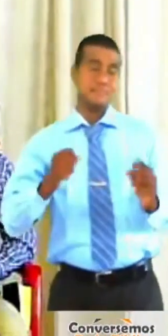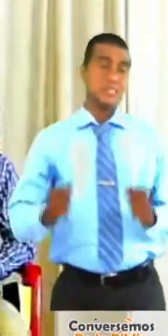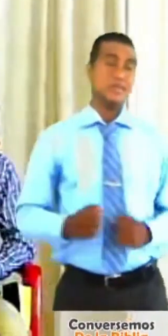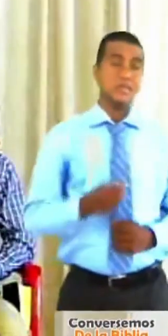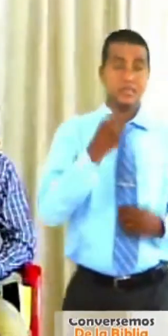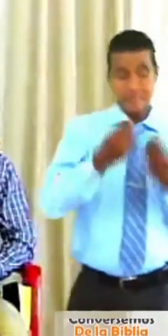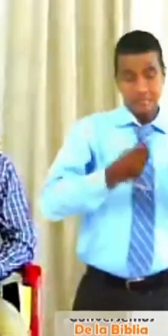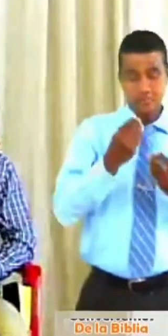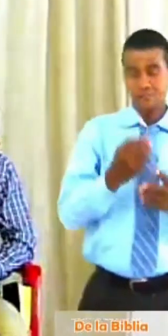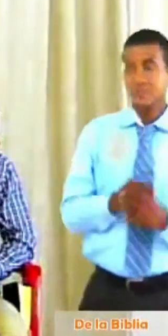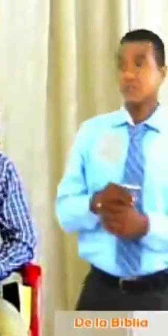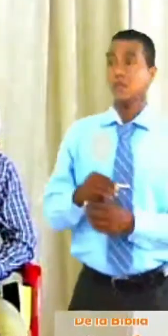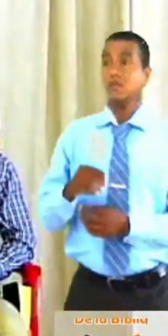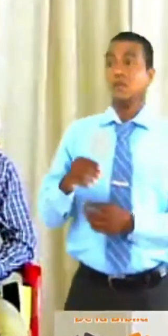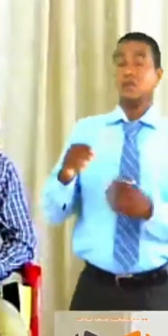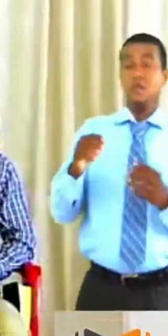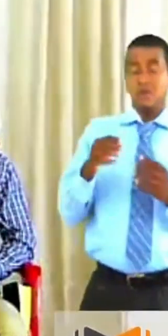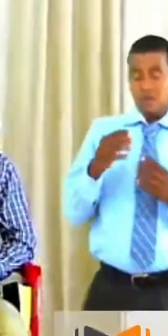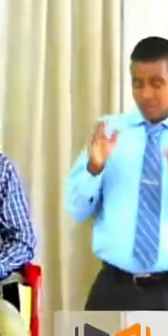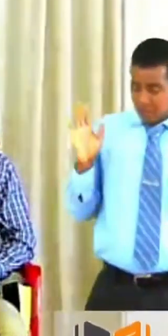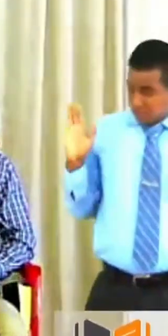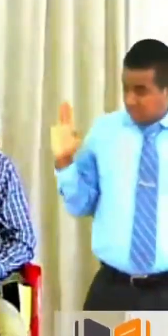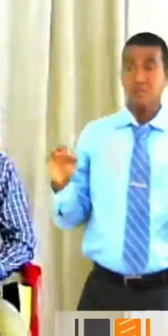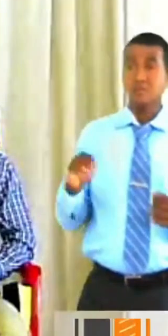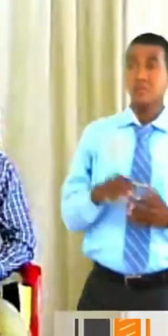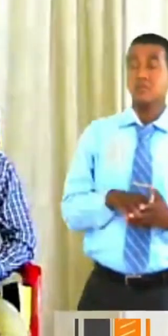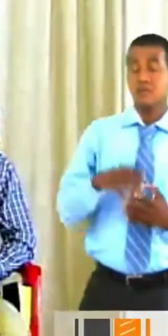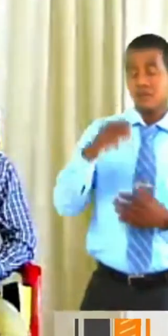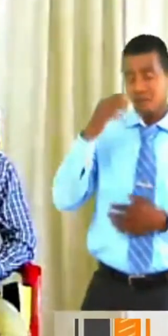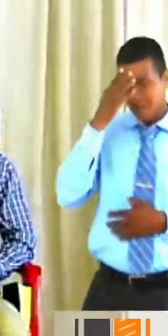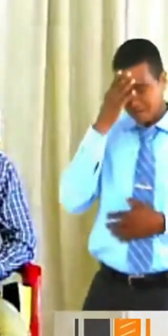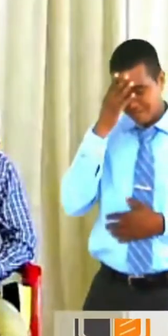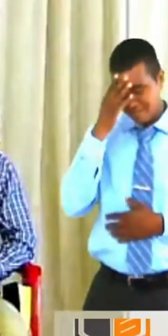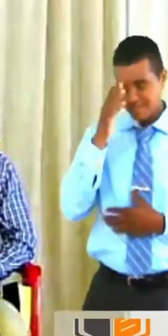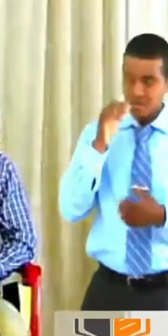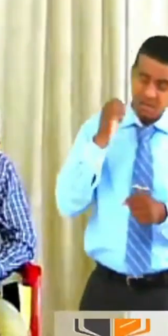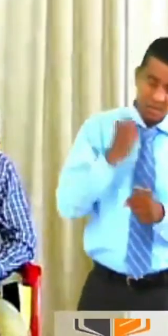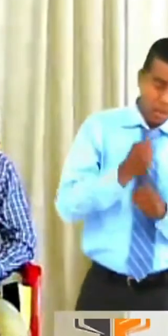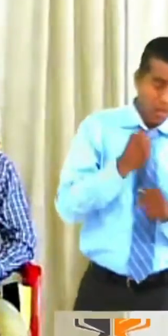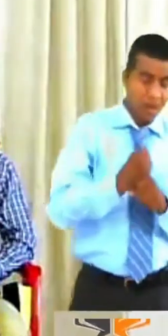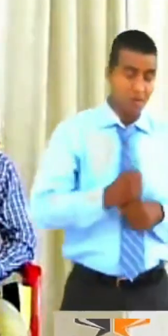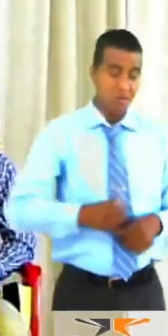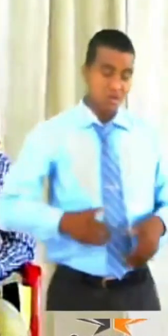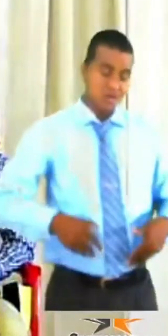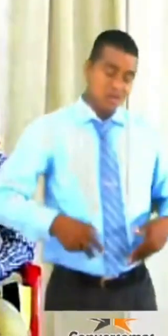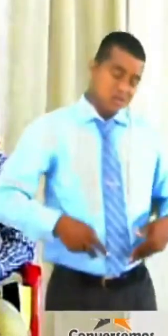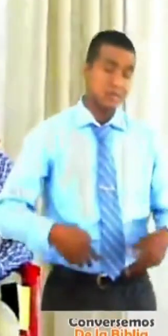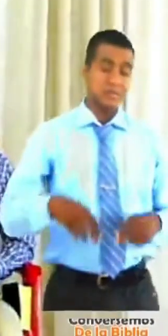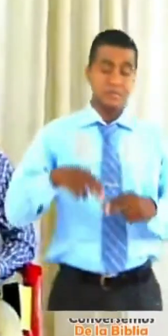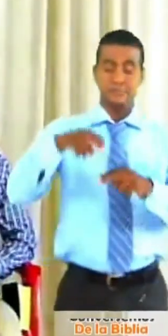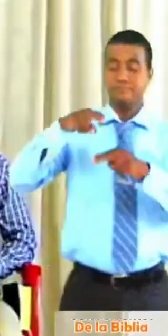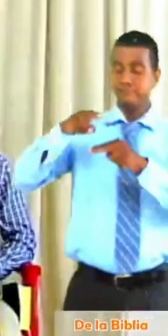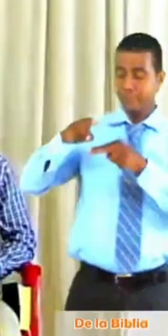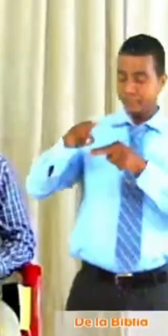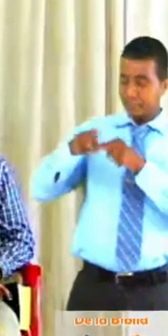cayó Sansón, cayó rendido en las piernas de Dalila. Llegó cansado del trabajo y se acostó en las piernas de Dalila.